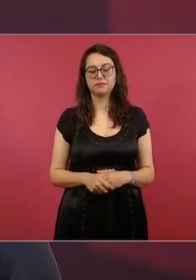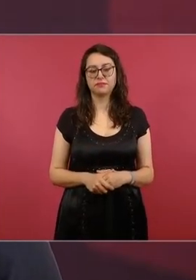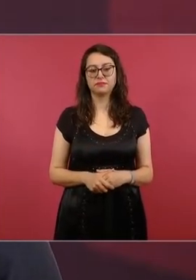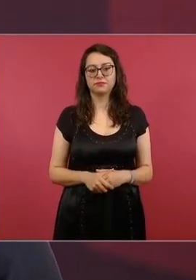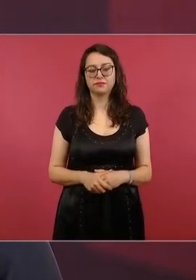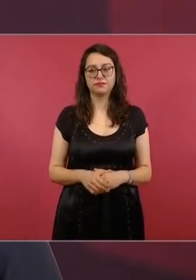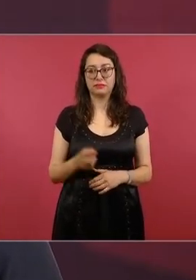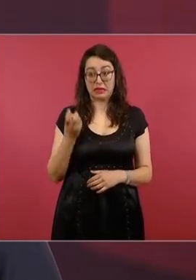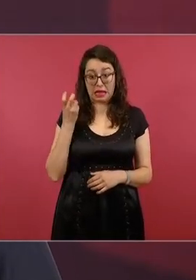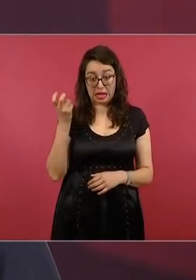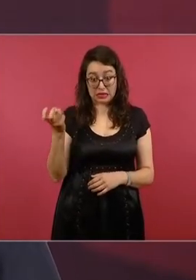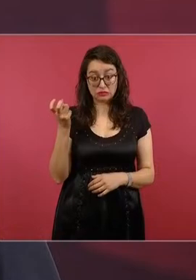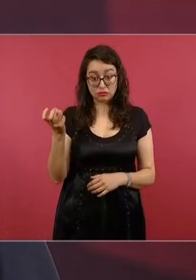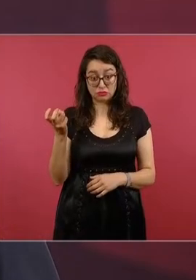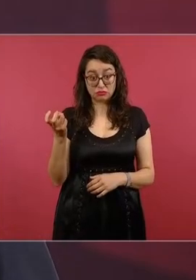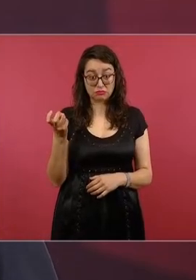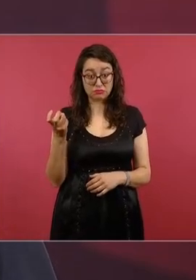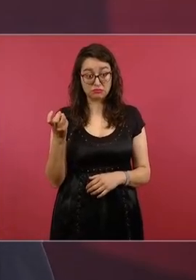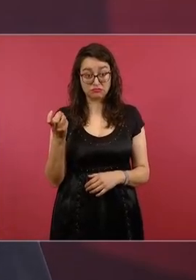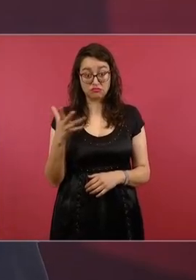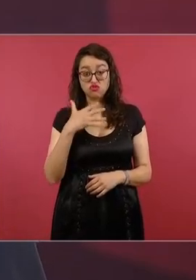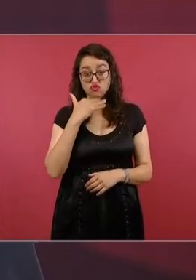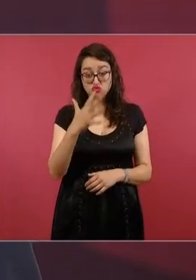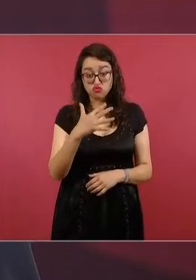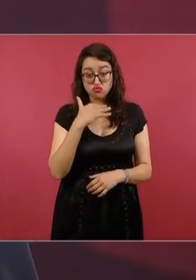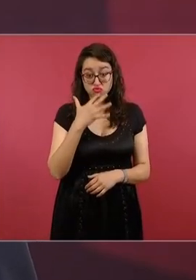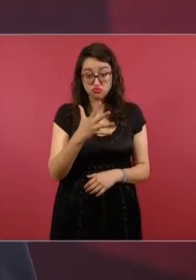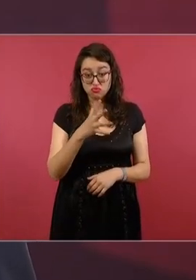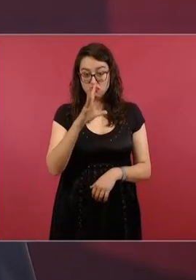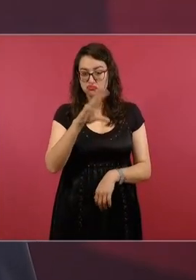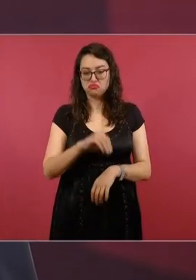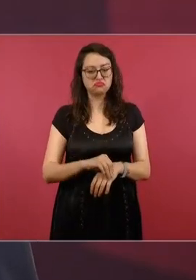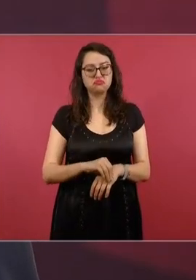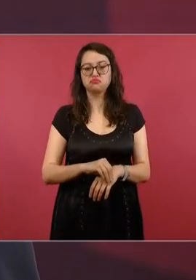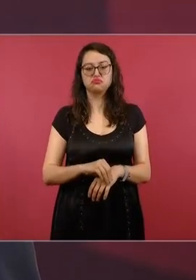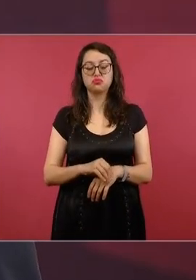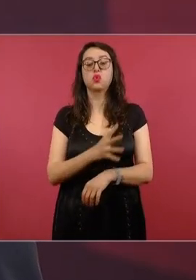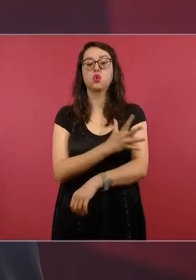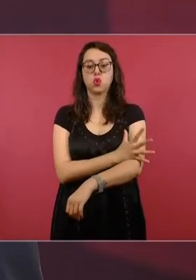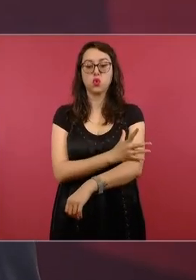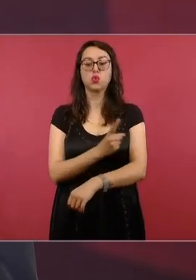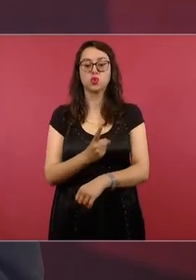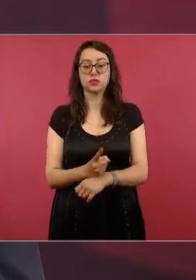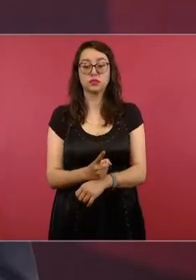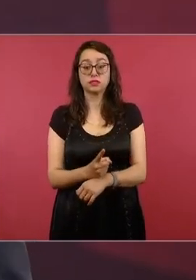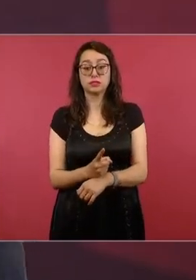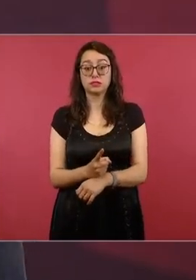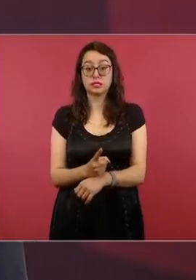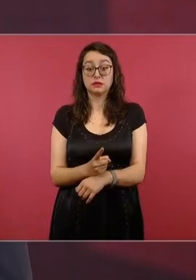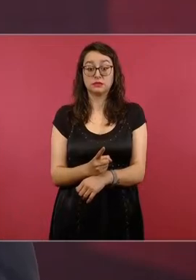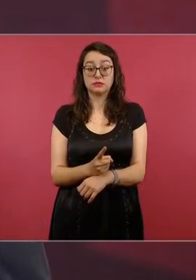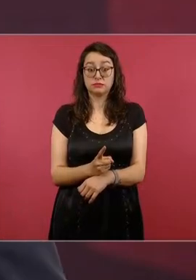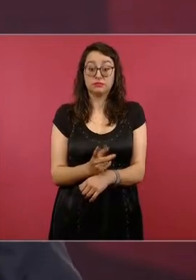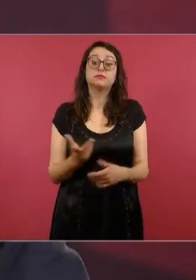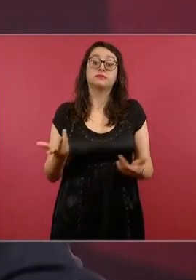ella no permite la corrupción, es una mujer honesta. Y si